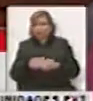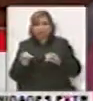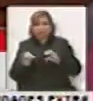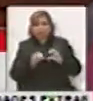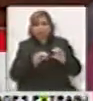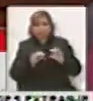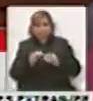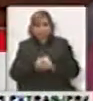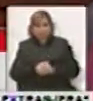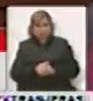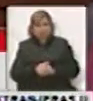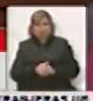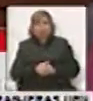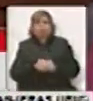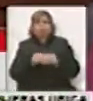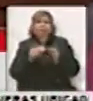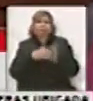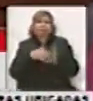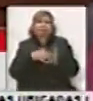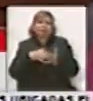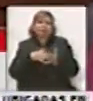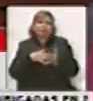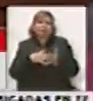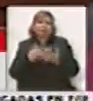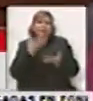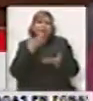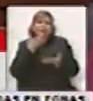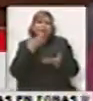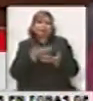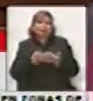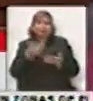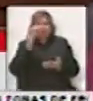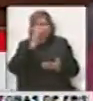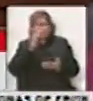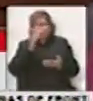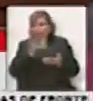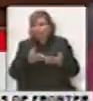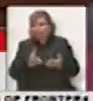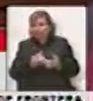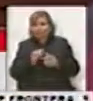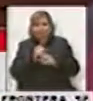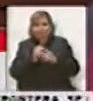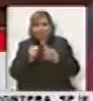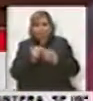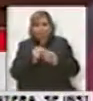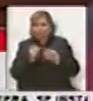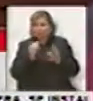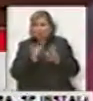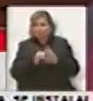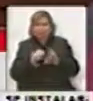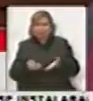hace, presidente, es debilitar a quienes realmente están buscando alternativas asociativas y